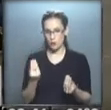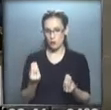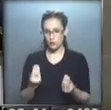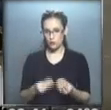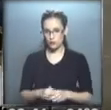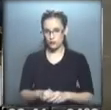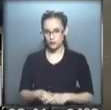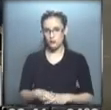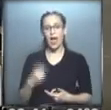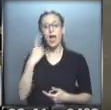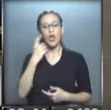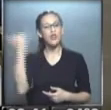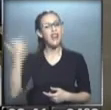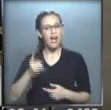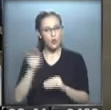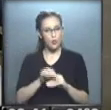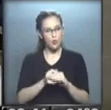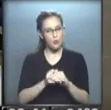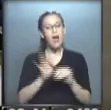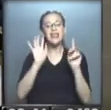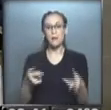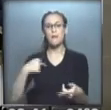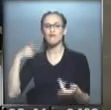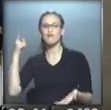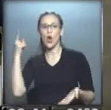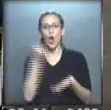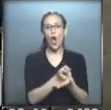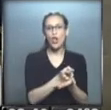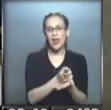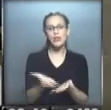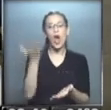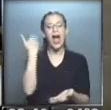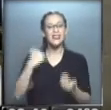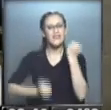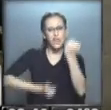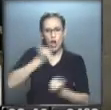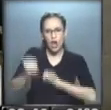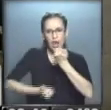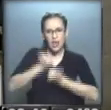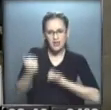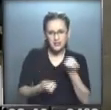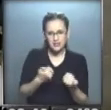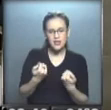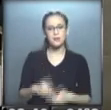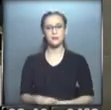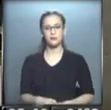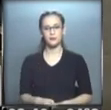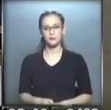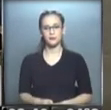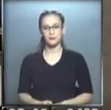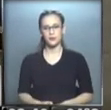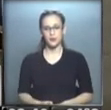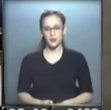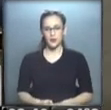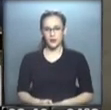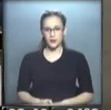reconociendo responsabilidades y condenando la violencia de Estado que vivimos como pueblo. Pero esa mirada no puede